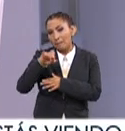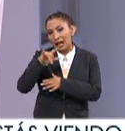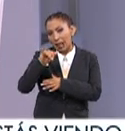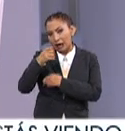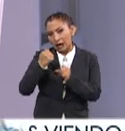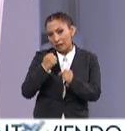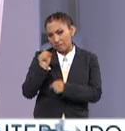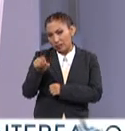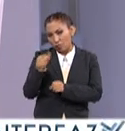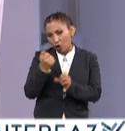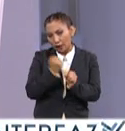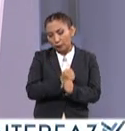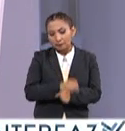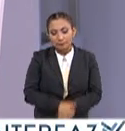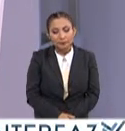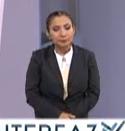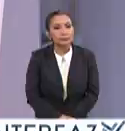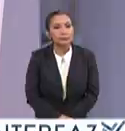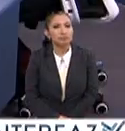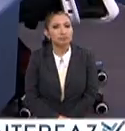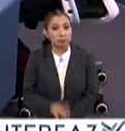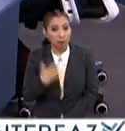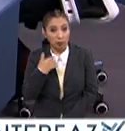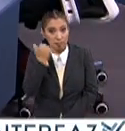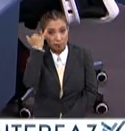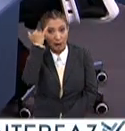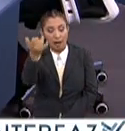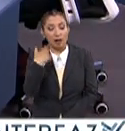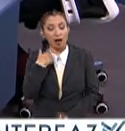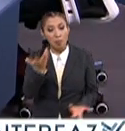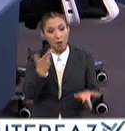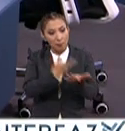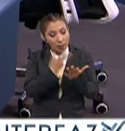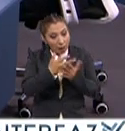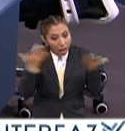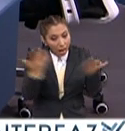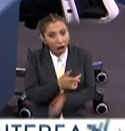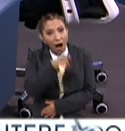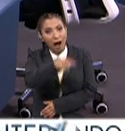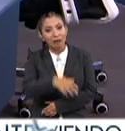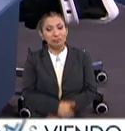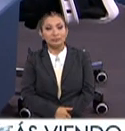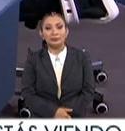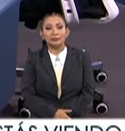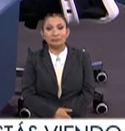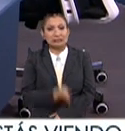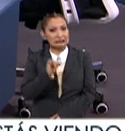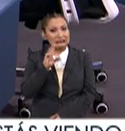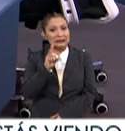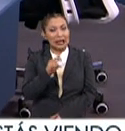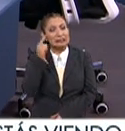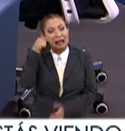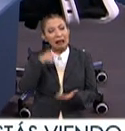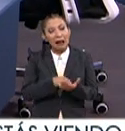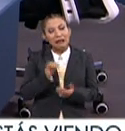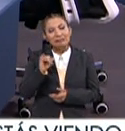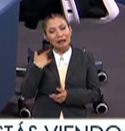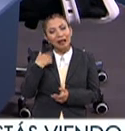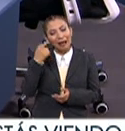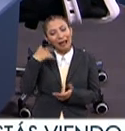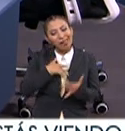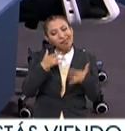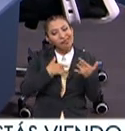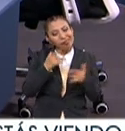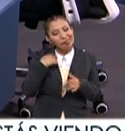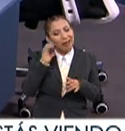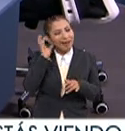Y ahí, pues supongo que ni se imaginaba que iba a ser galardonado con este importante premio. Sí. Sí, Ya era